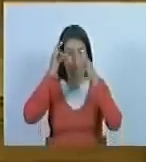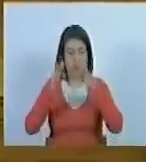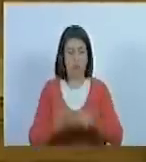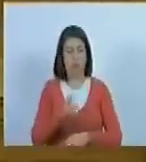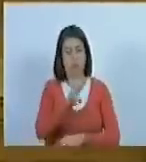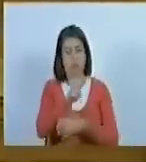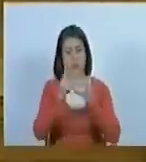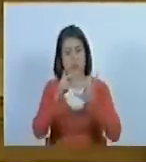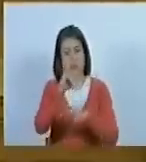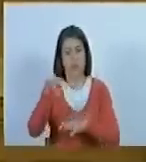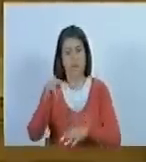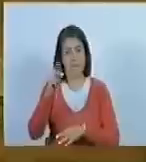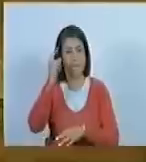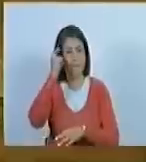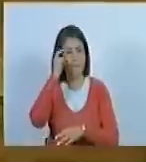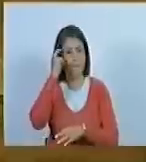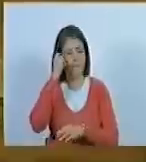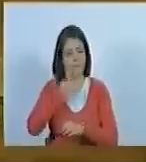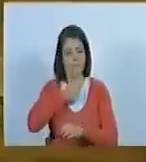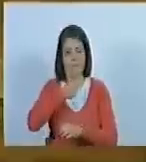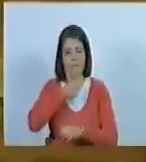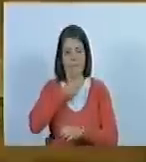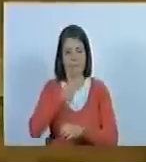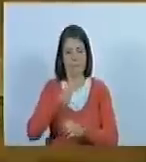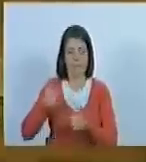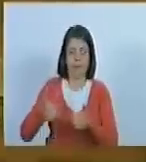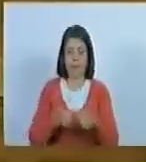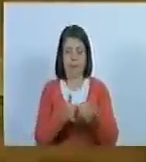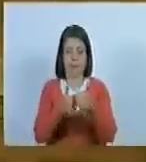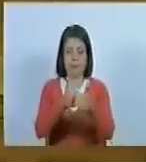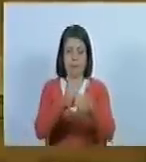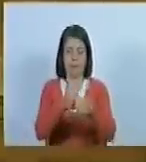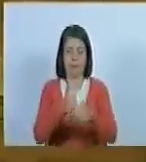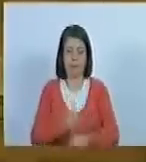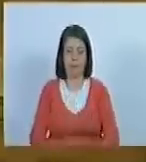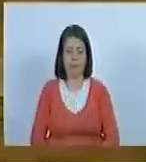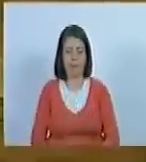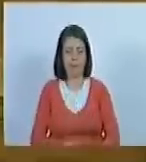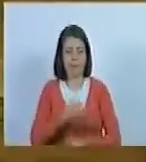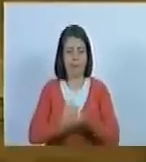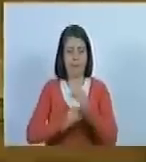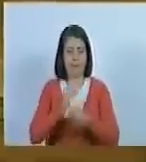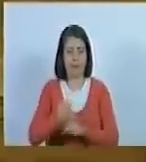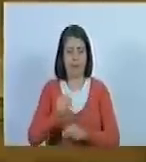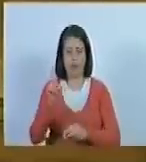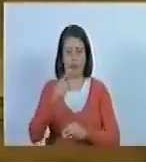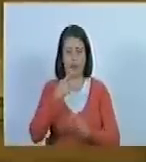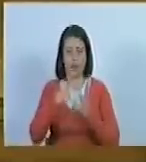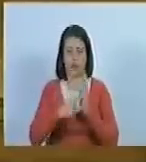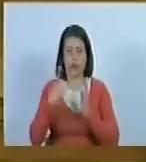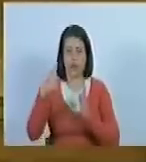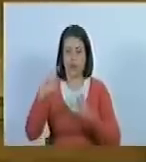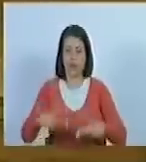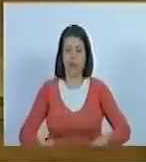Periodista. Estaba confinado allí, perseguido, sometido a violaciones de derechos